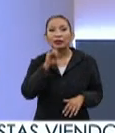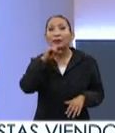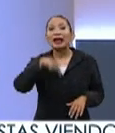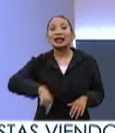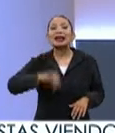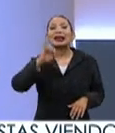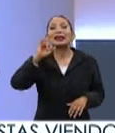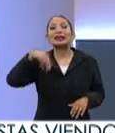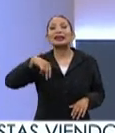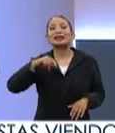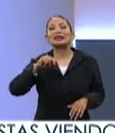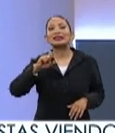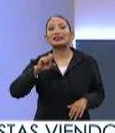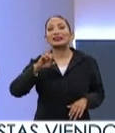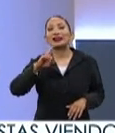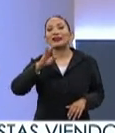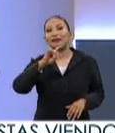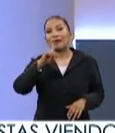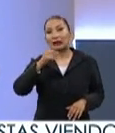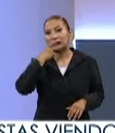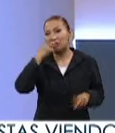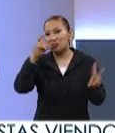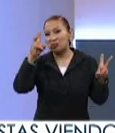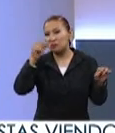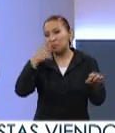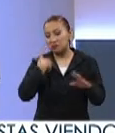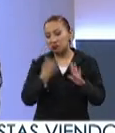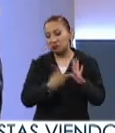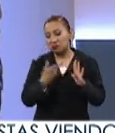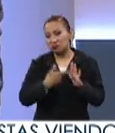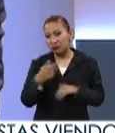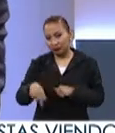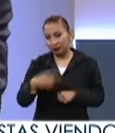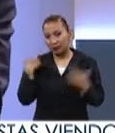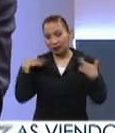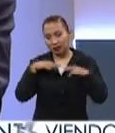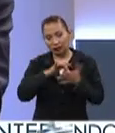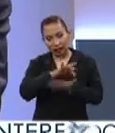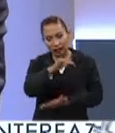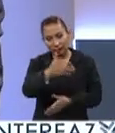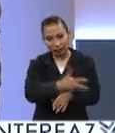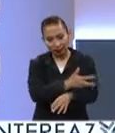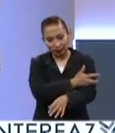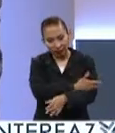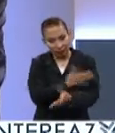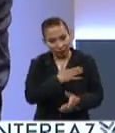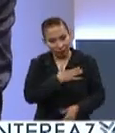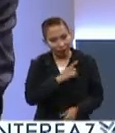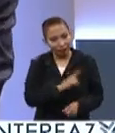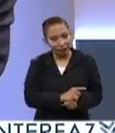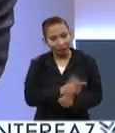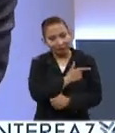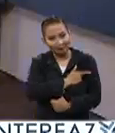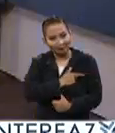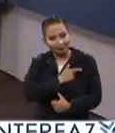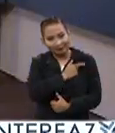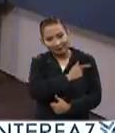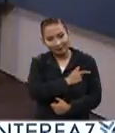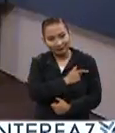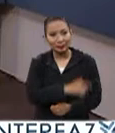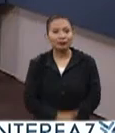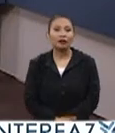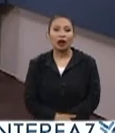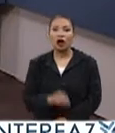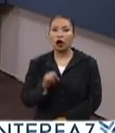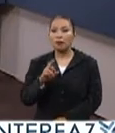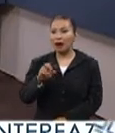aquí en Interfaz vamos a estar abordándolo constantemente. Maestro, gracias por estar con nosotros. Muy buenos días, es un gusto que esté con nosotros. Omar,